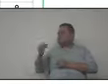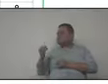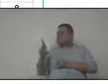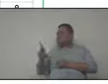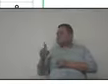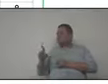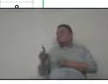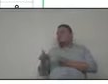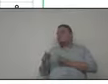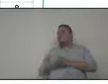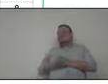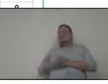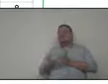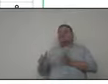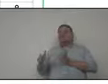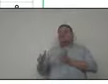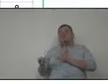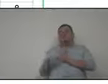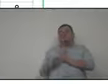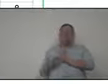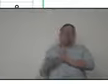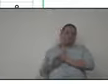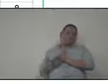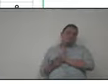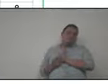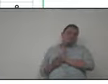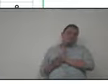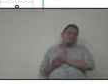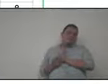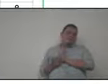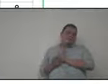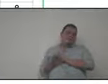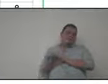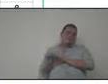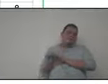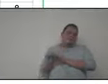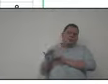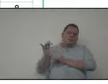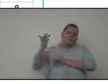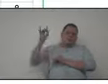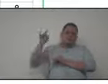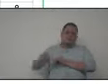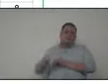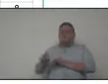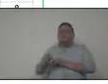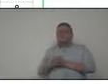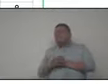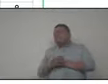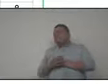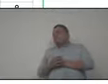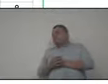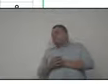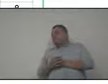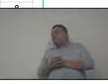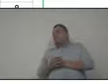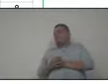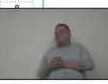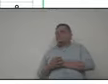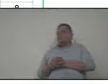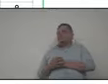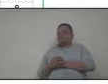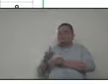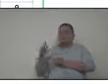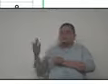incremento muy considerado el año pasado, con una tasa muy alta, más alta que